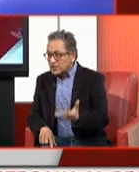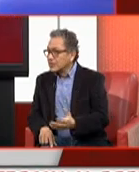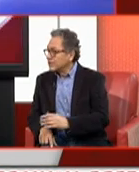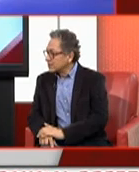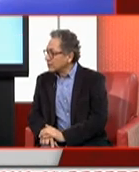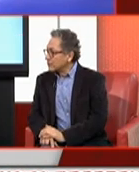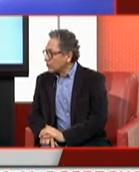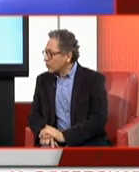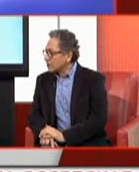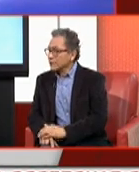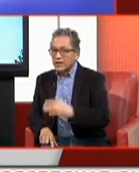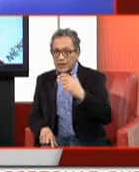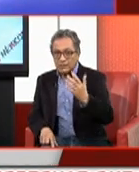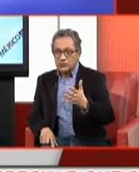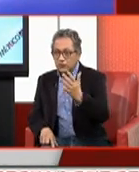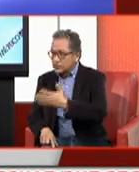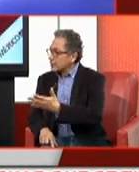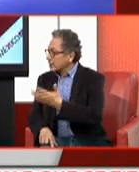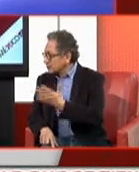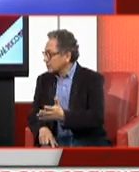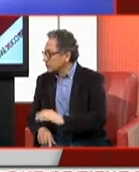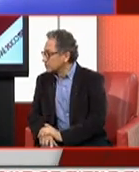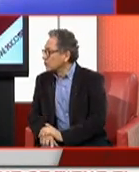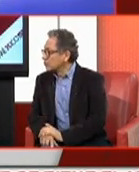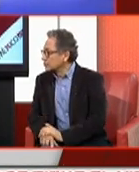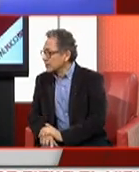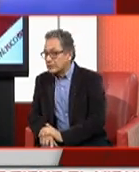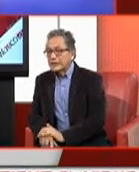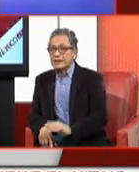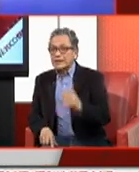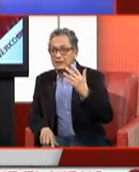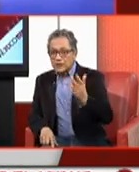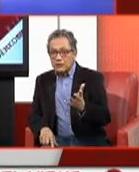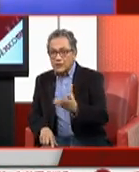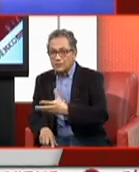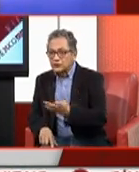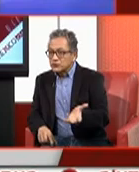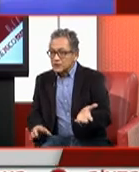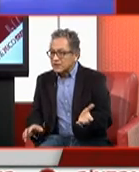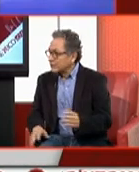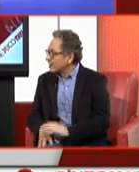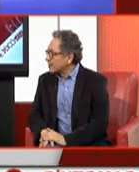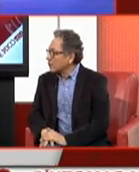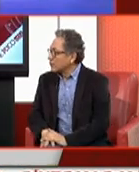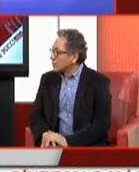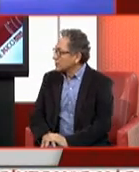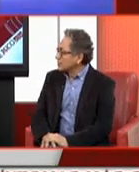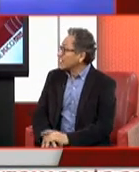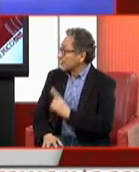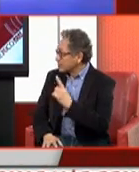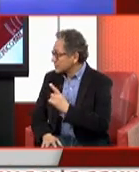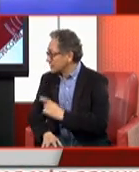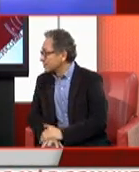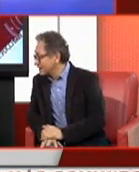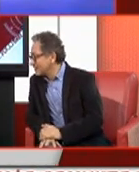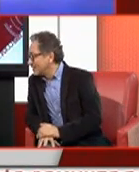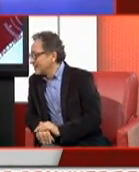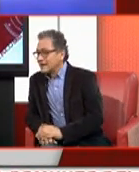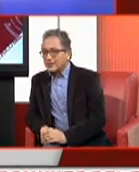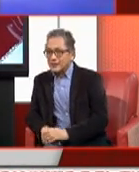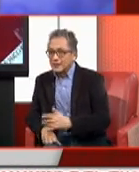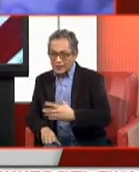hablamos cotidianamente con la muerte, bailamos con ella, nos dijo Posada. Diego la puso ataviada como Catrina